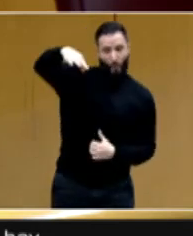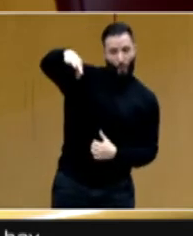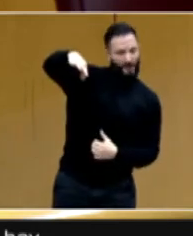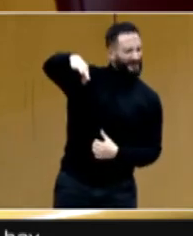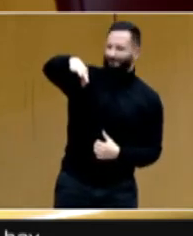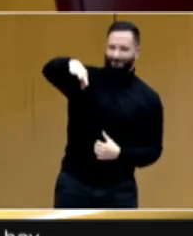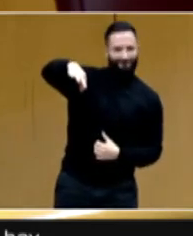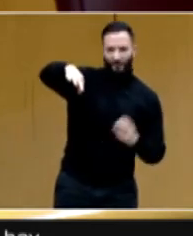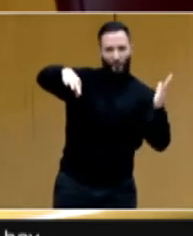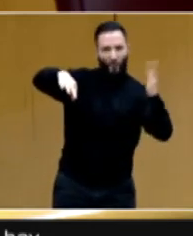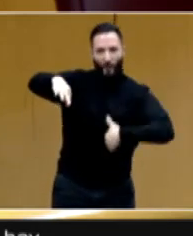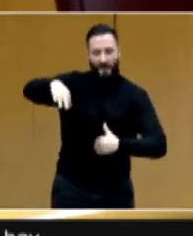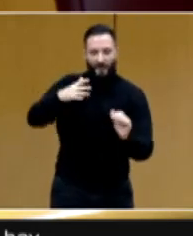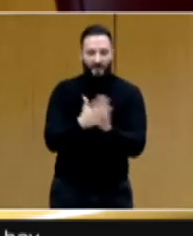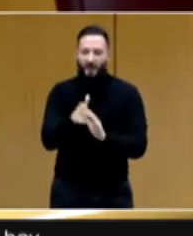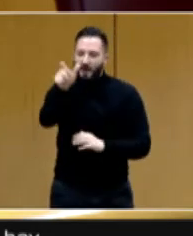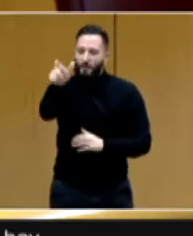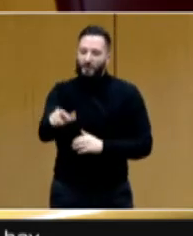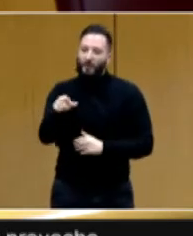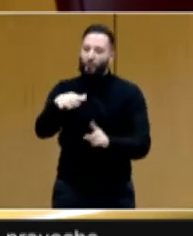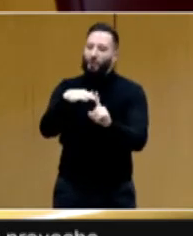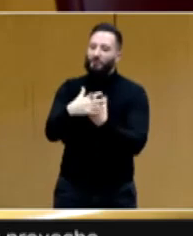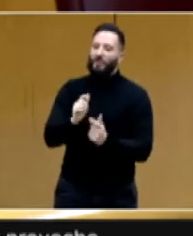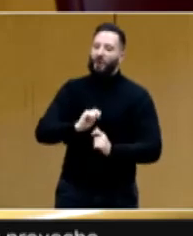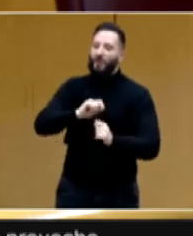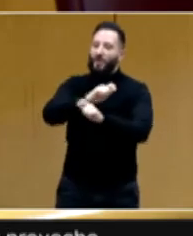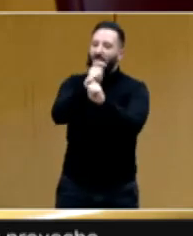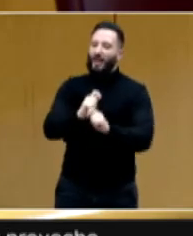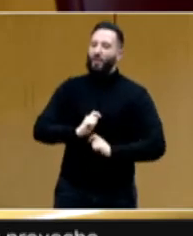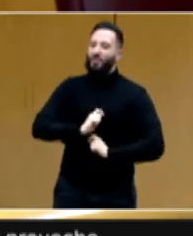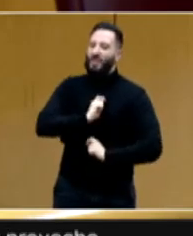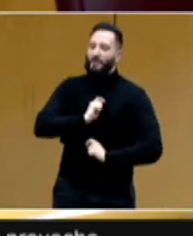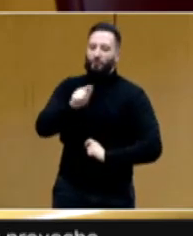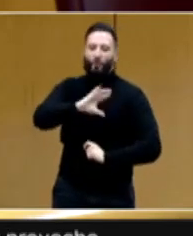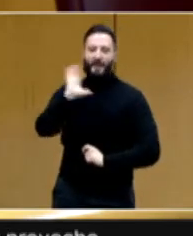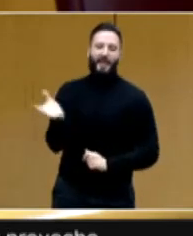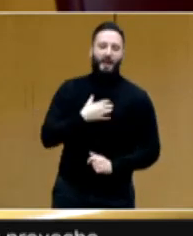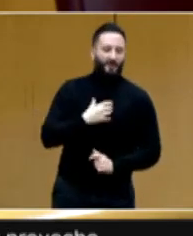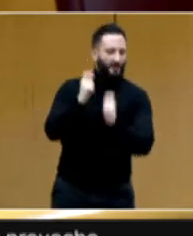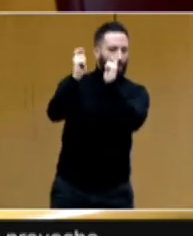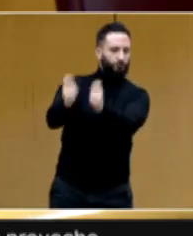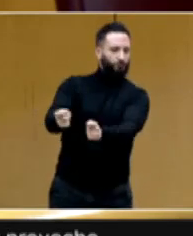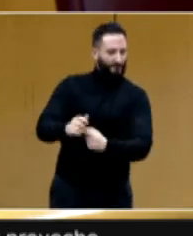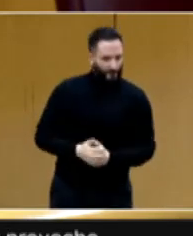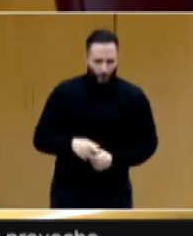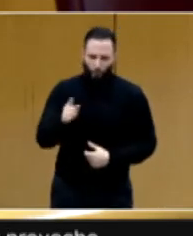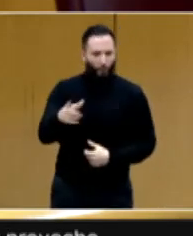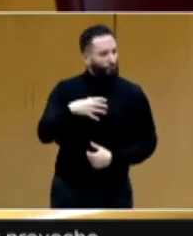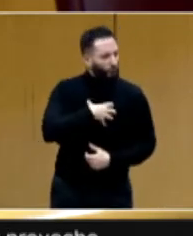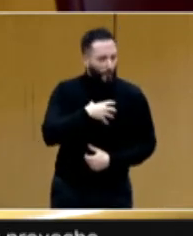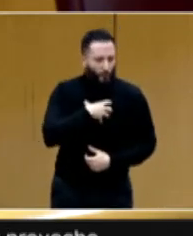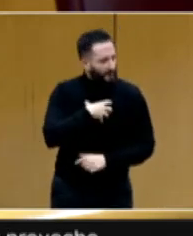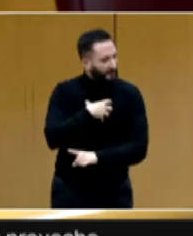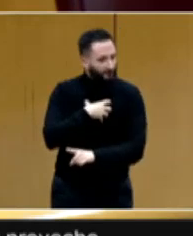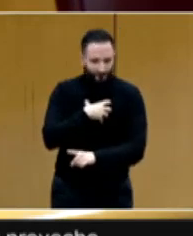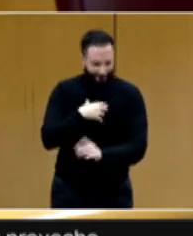decir el estado civil tuyo es el de incapacitado no se te va a poner un sello que diga no puedes actuar